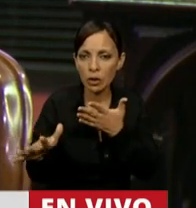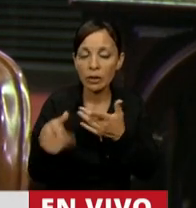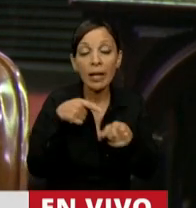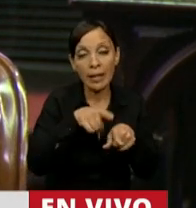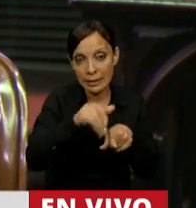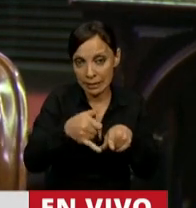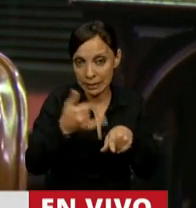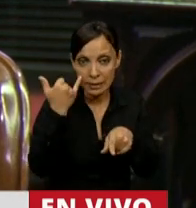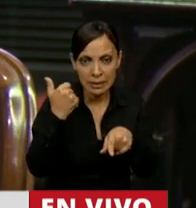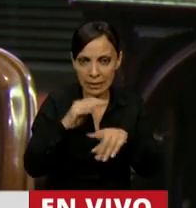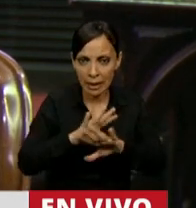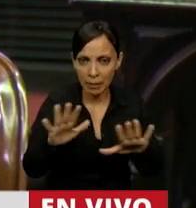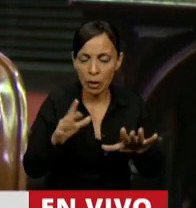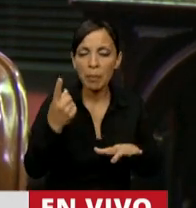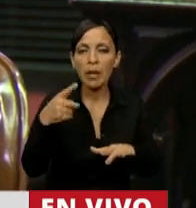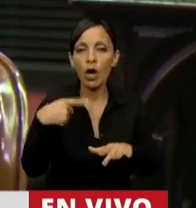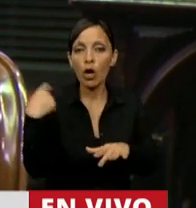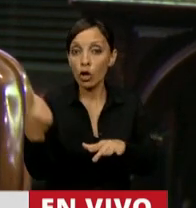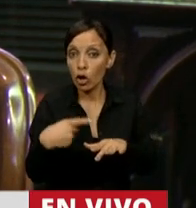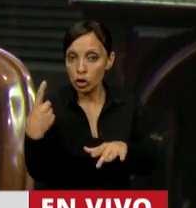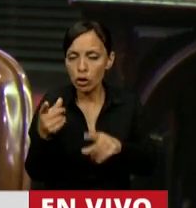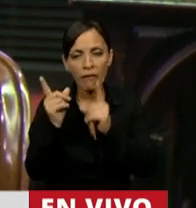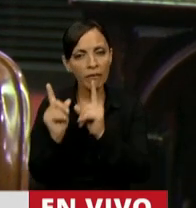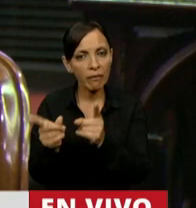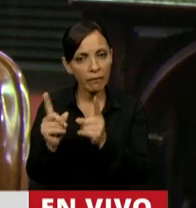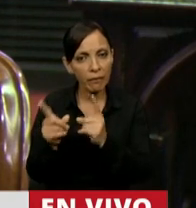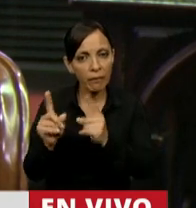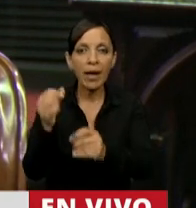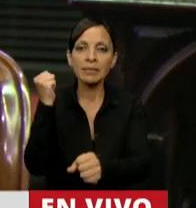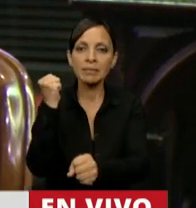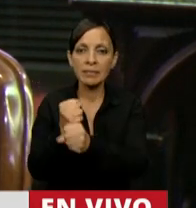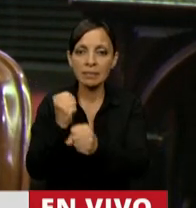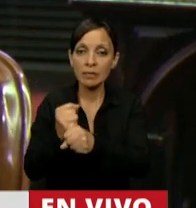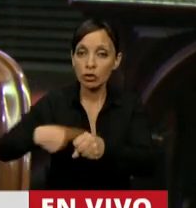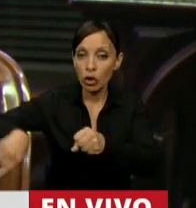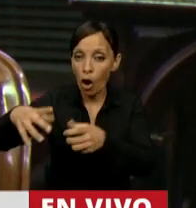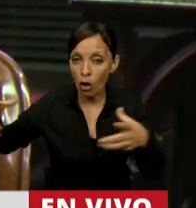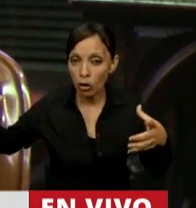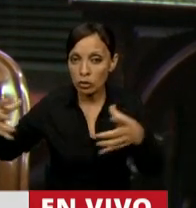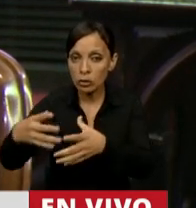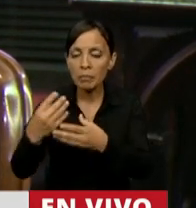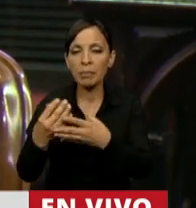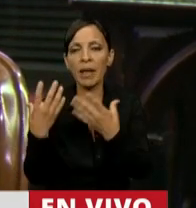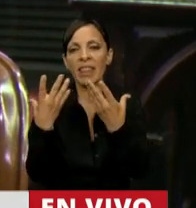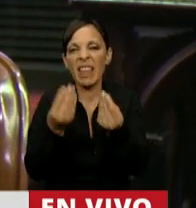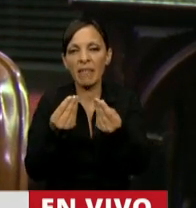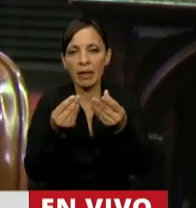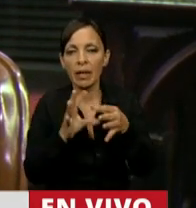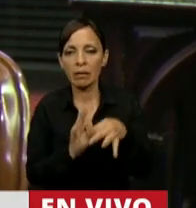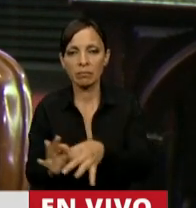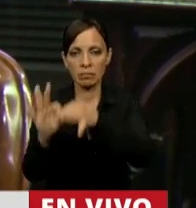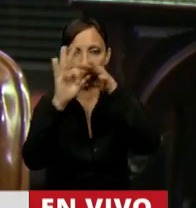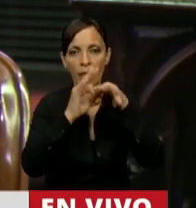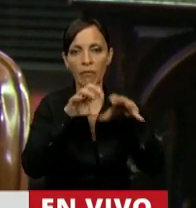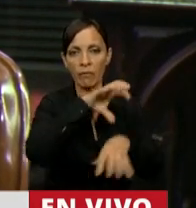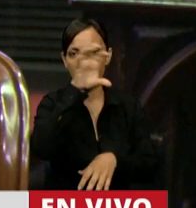sí ya termino, nosotros seguiremos trabajando todos para defender el federalismo en